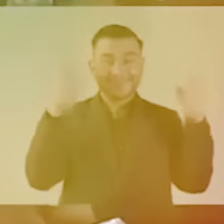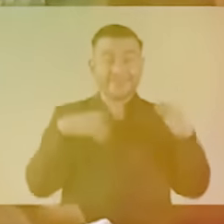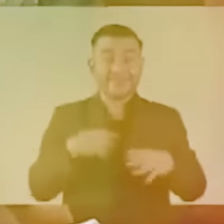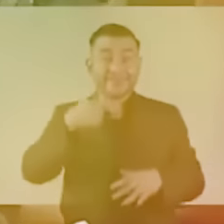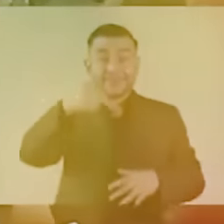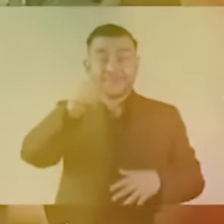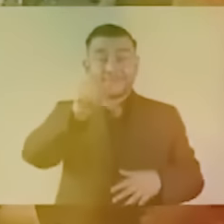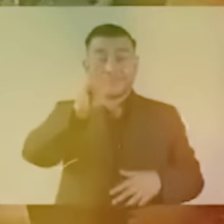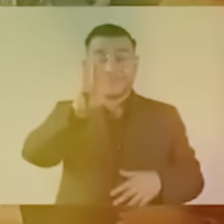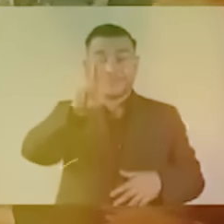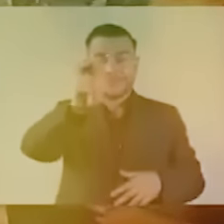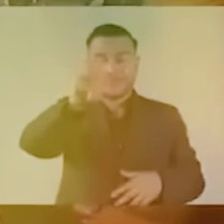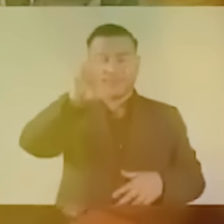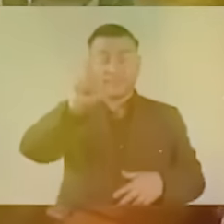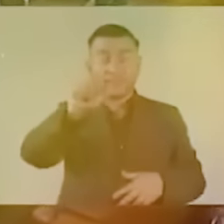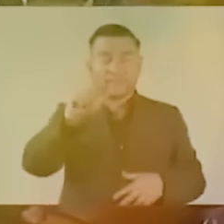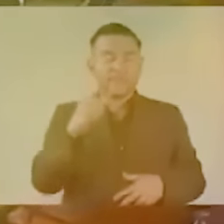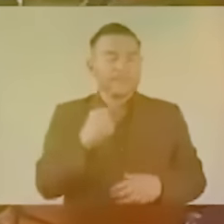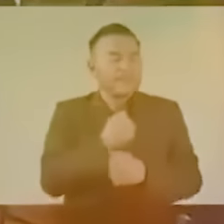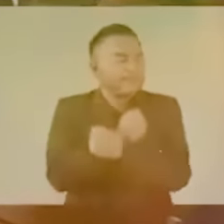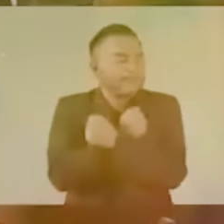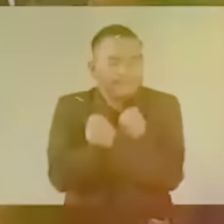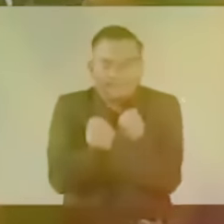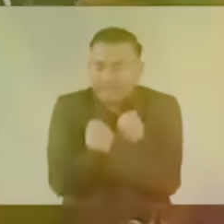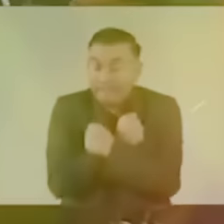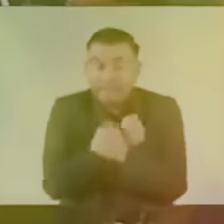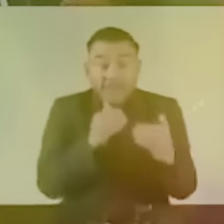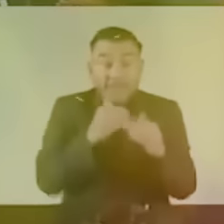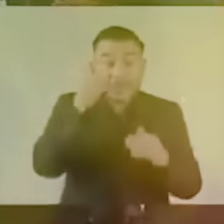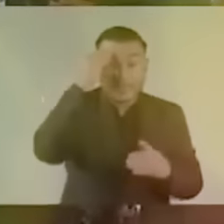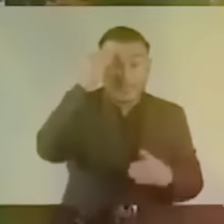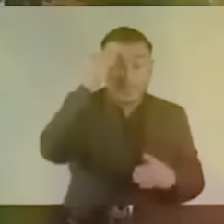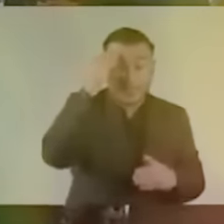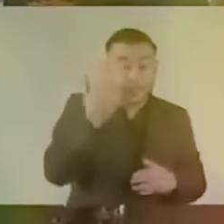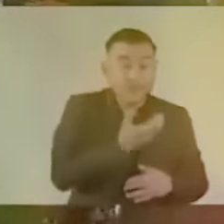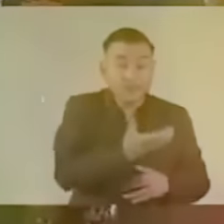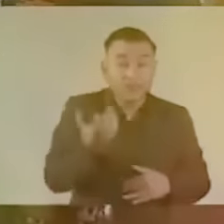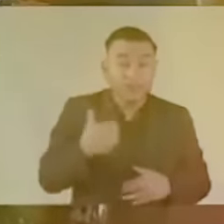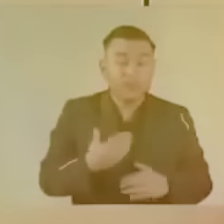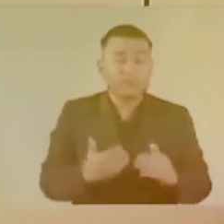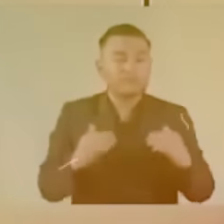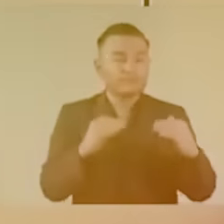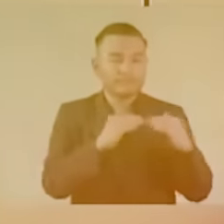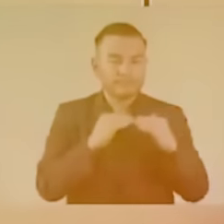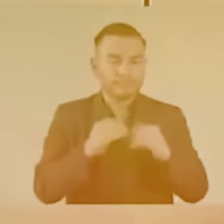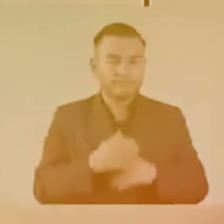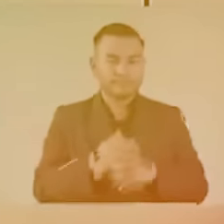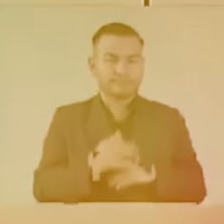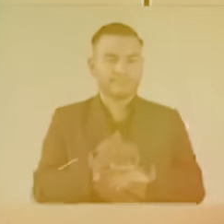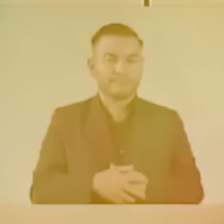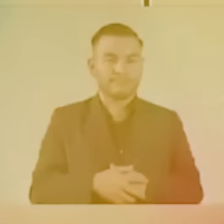Gabriela sabe que la amo, eso ya está descontado, pero también tiene que saber que la admiro. Te admiro, mira.